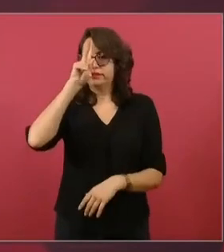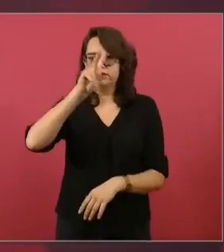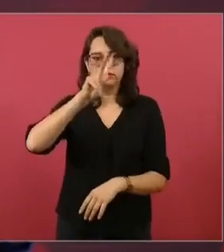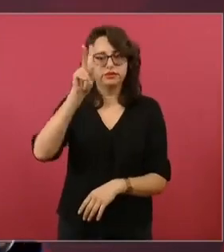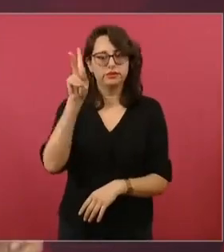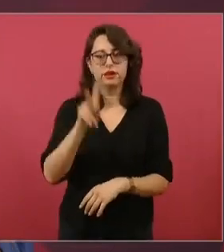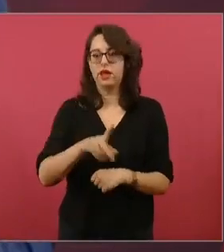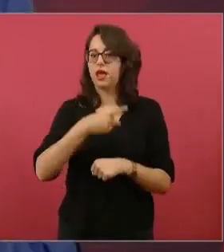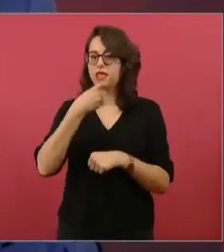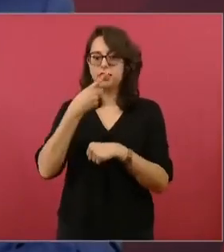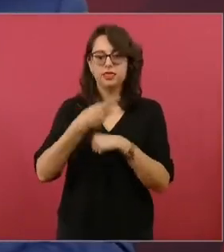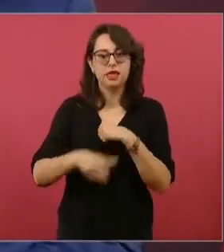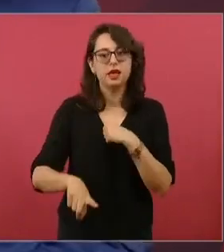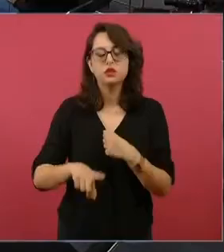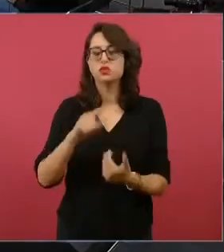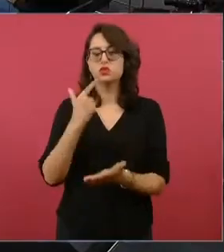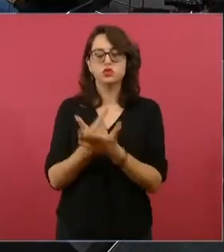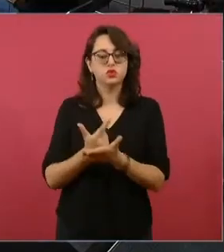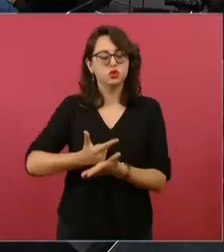muy dañina,